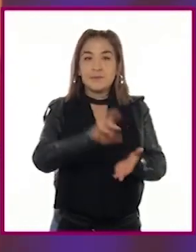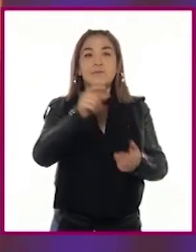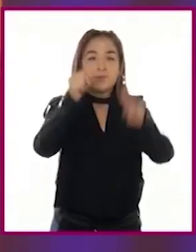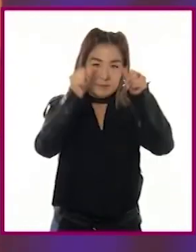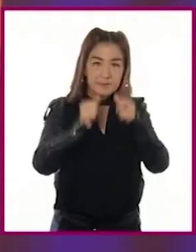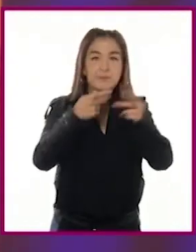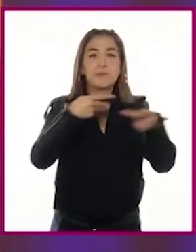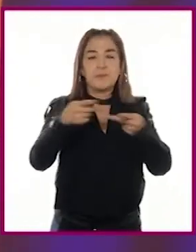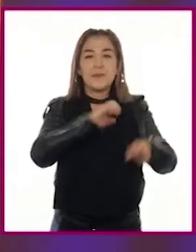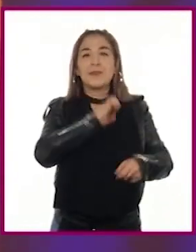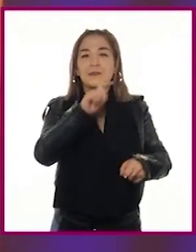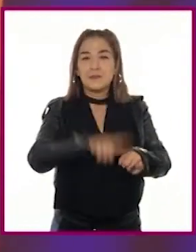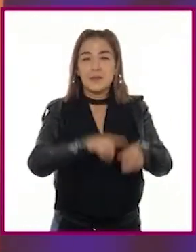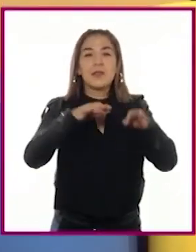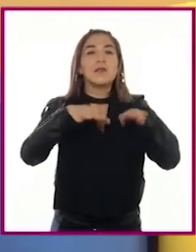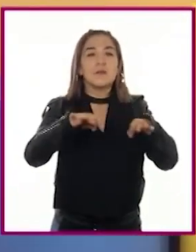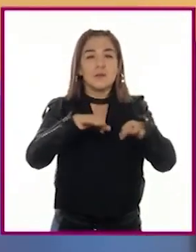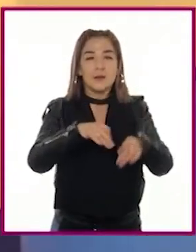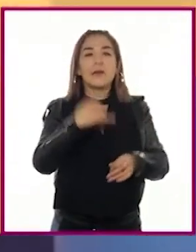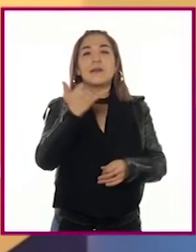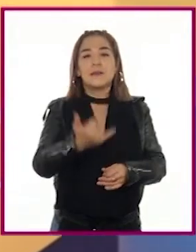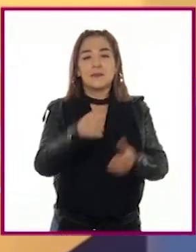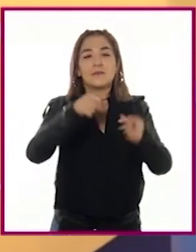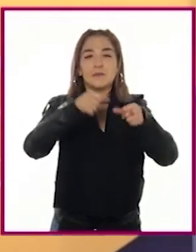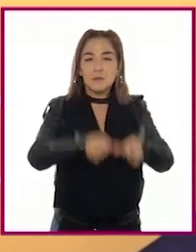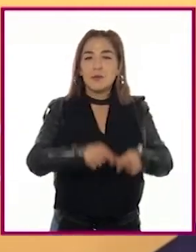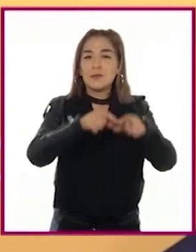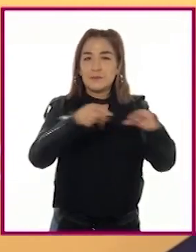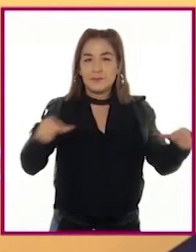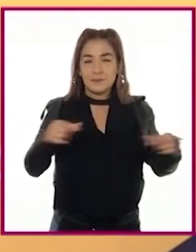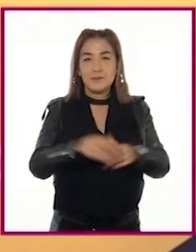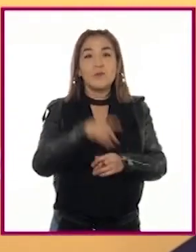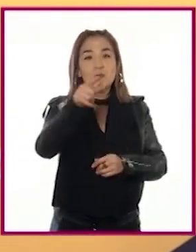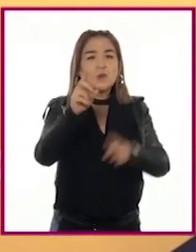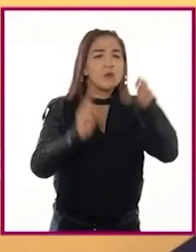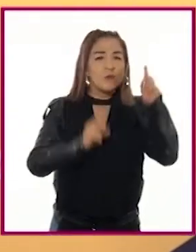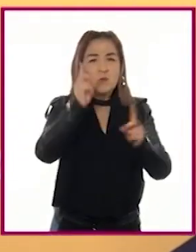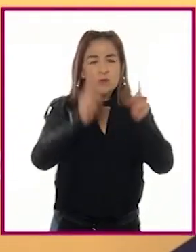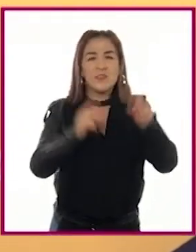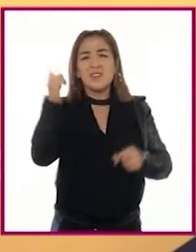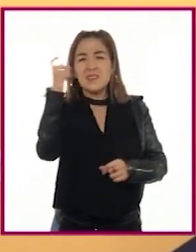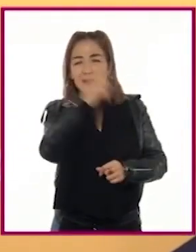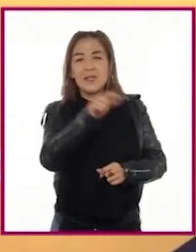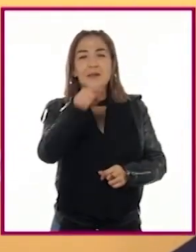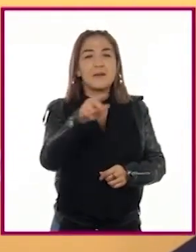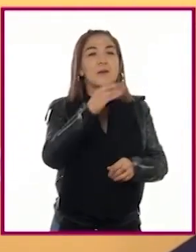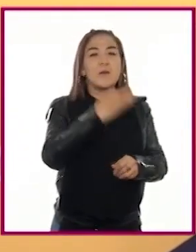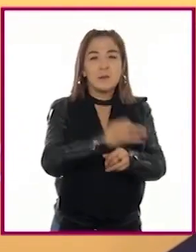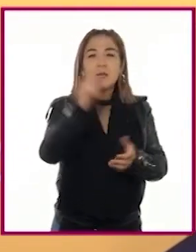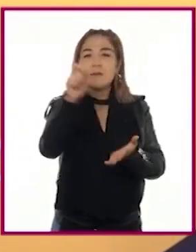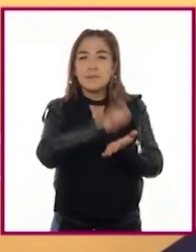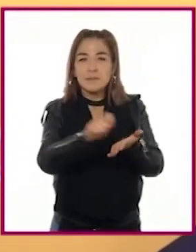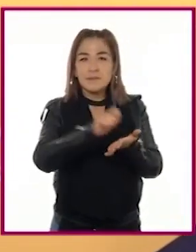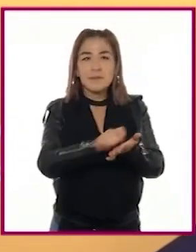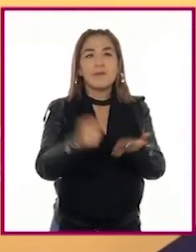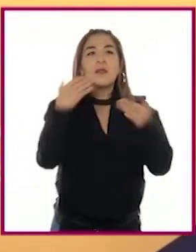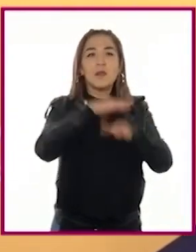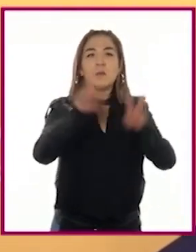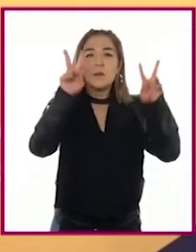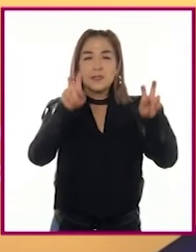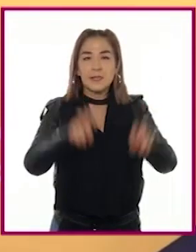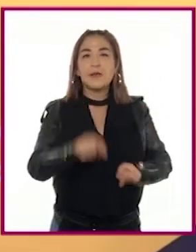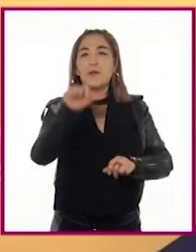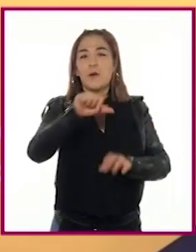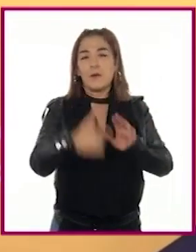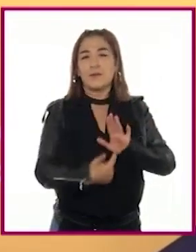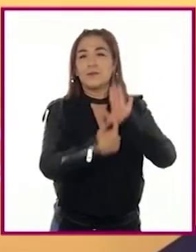hojas Ledger, punzón y regleta. Procuren registrar sus dudas, inquietudes y anotaciones respecto a los contenidos que se